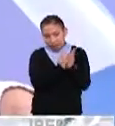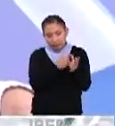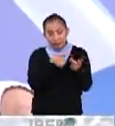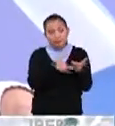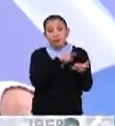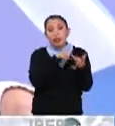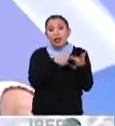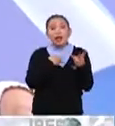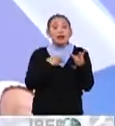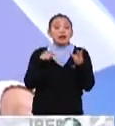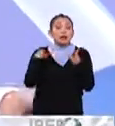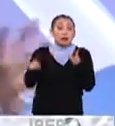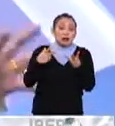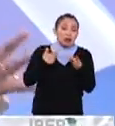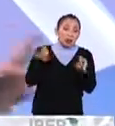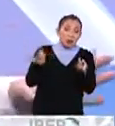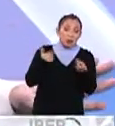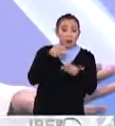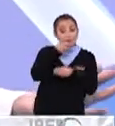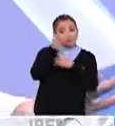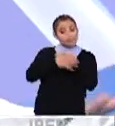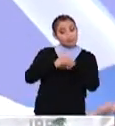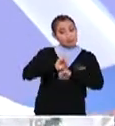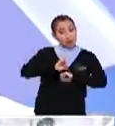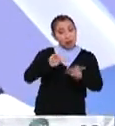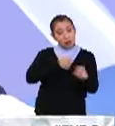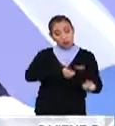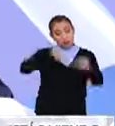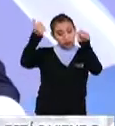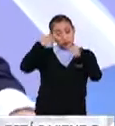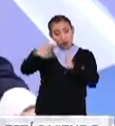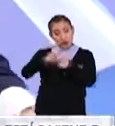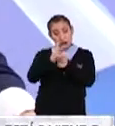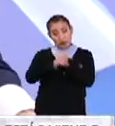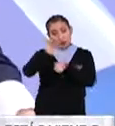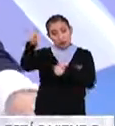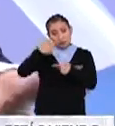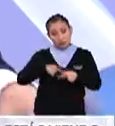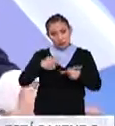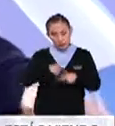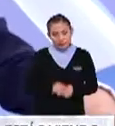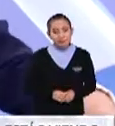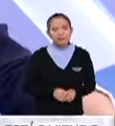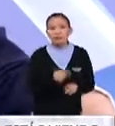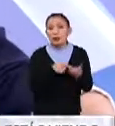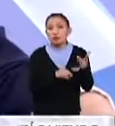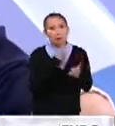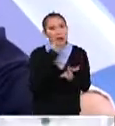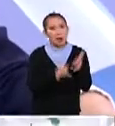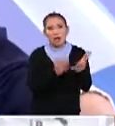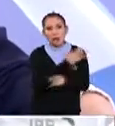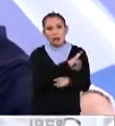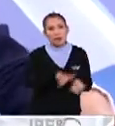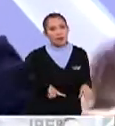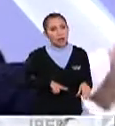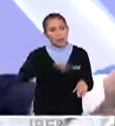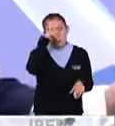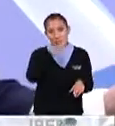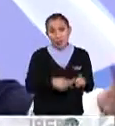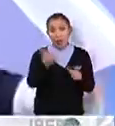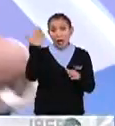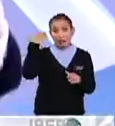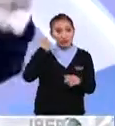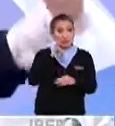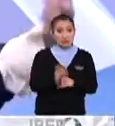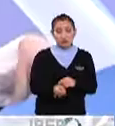Y finalmente el tercero, pues con una amenaza explícita de deportación para los demás, ¿no? Entonces, eso no lo había hecho tampoco el gobierno mexicano en